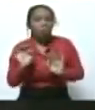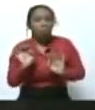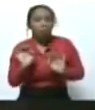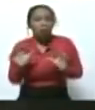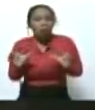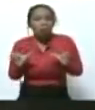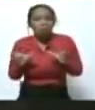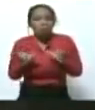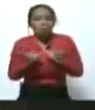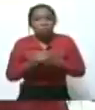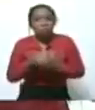Reducción de personal.